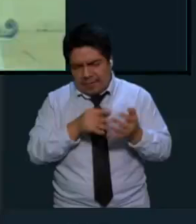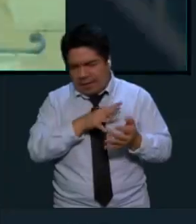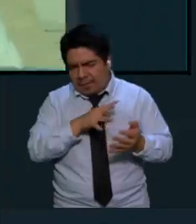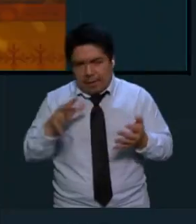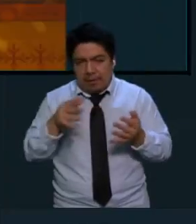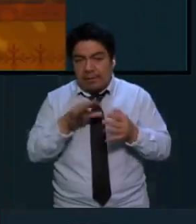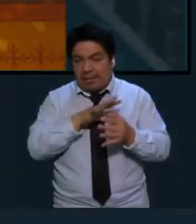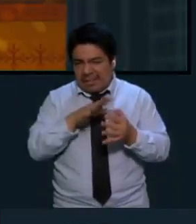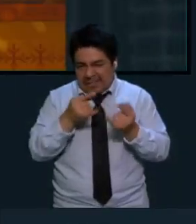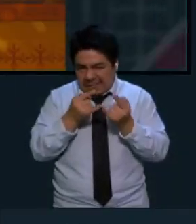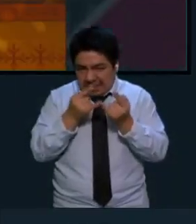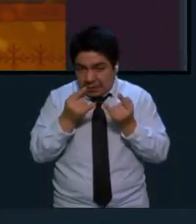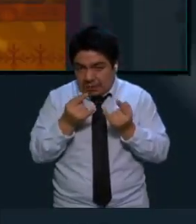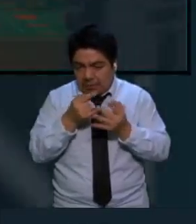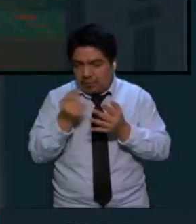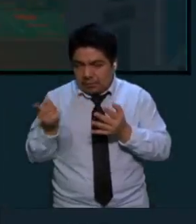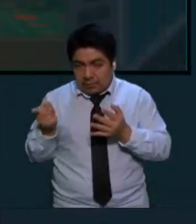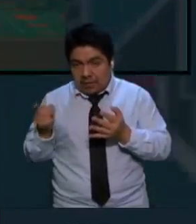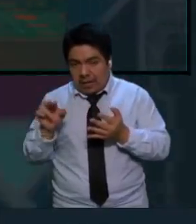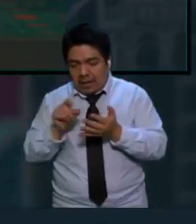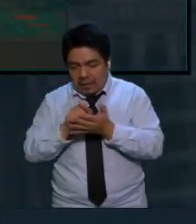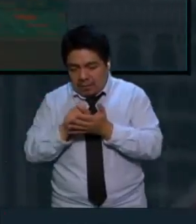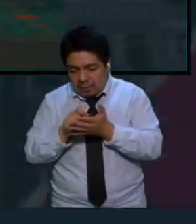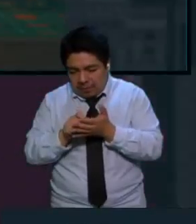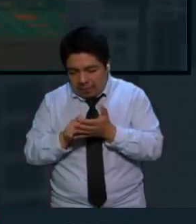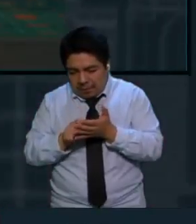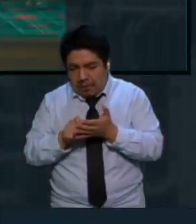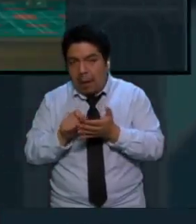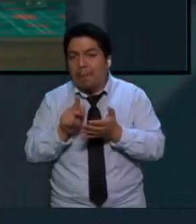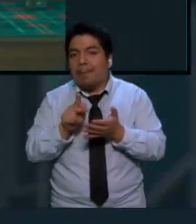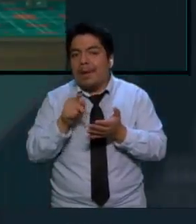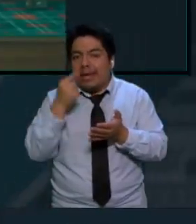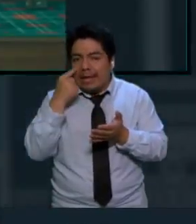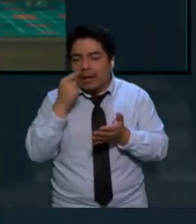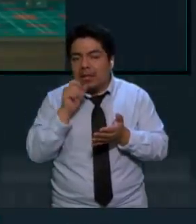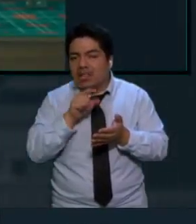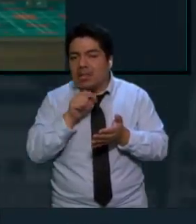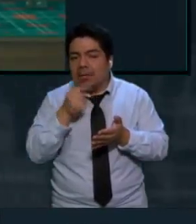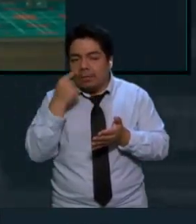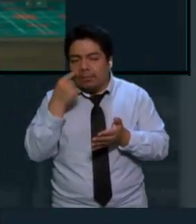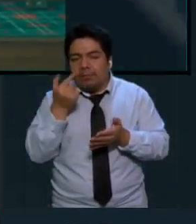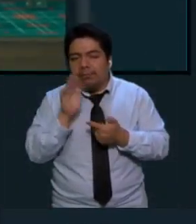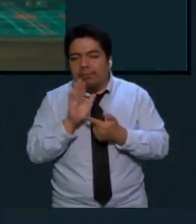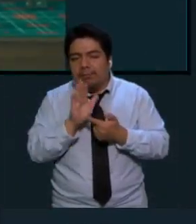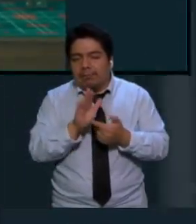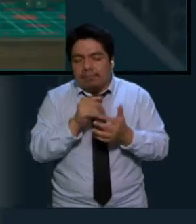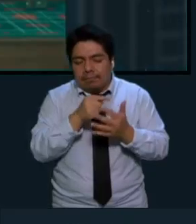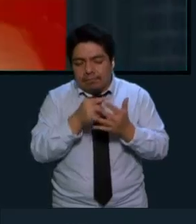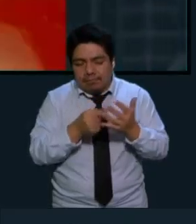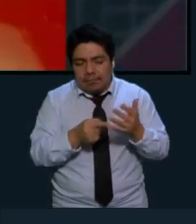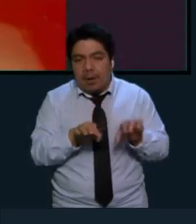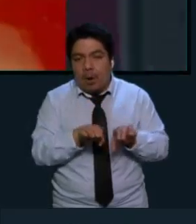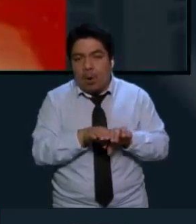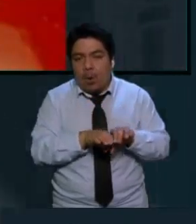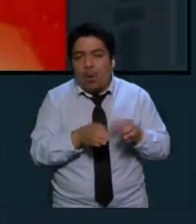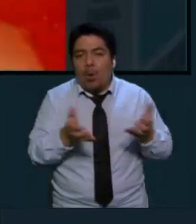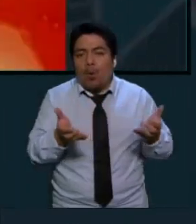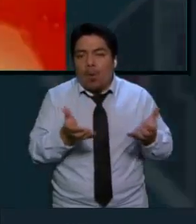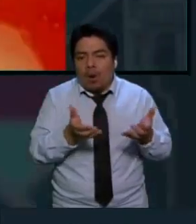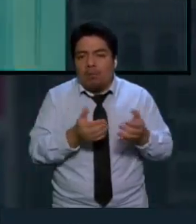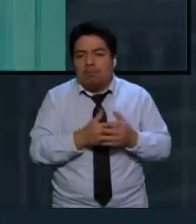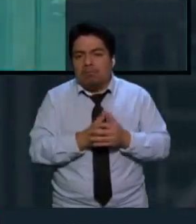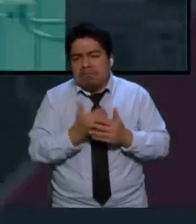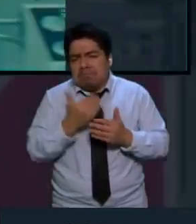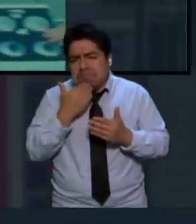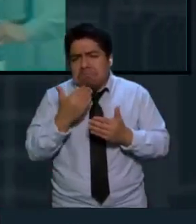maravillosas historias que había escrito Roald Dahl, pero también quería mostrar cómo estaban hechas, ¿no? Entonces esto funciona muy